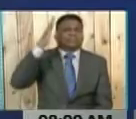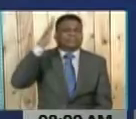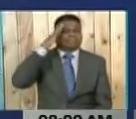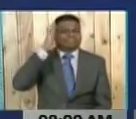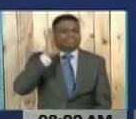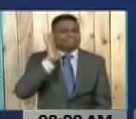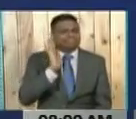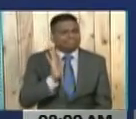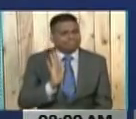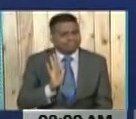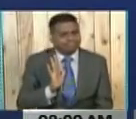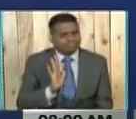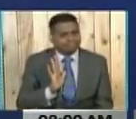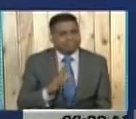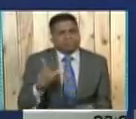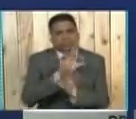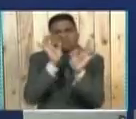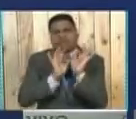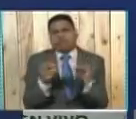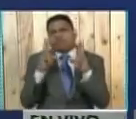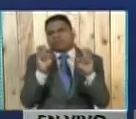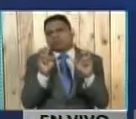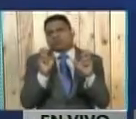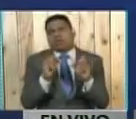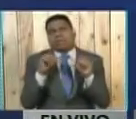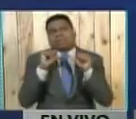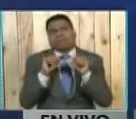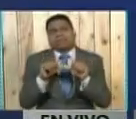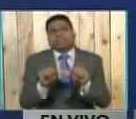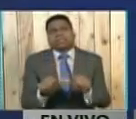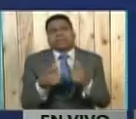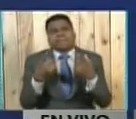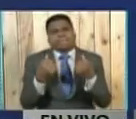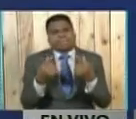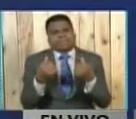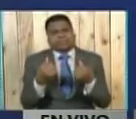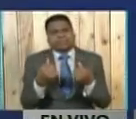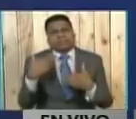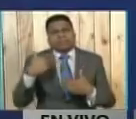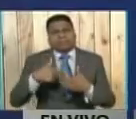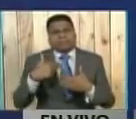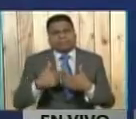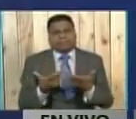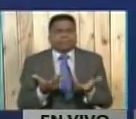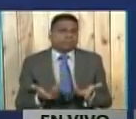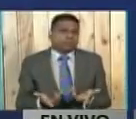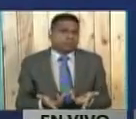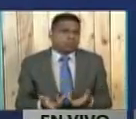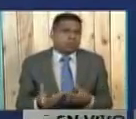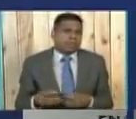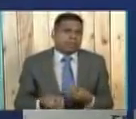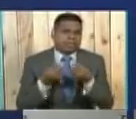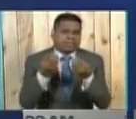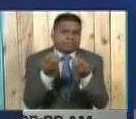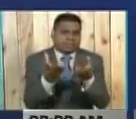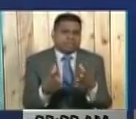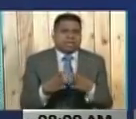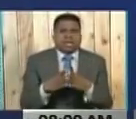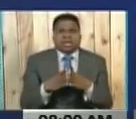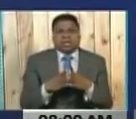mando en los nuevos mecanismos para establecer la estabilidad del mercado, para garantizar la reposición de